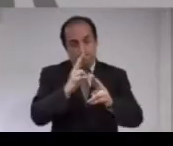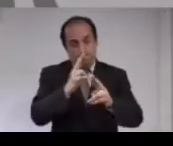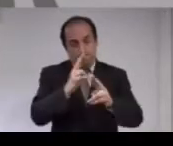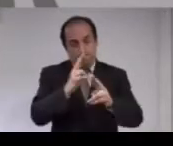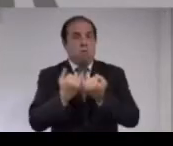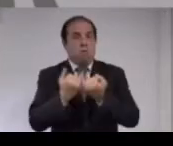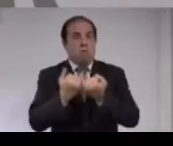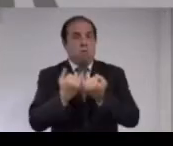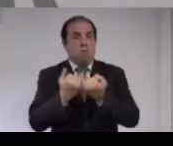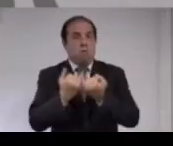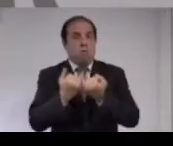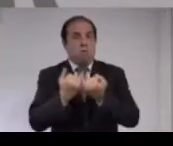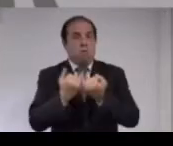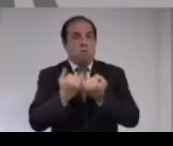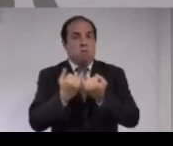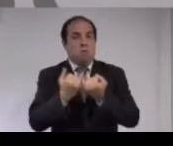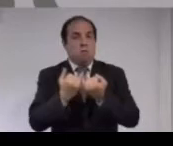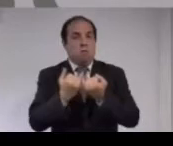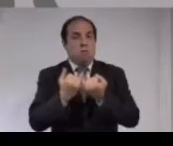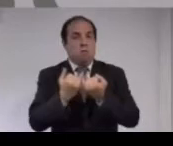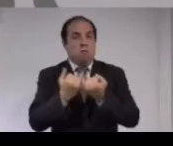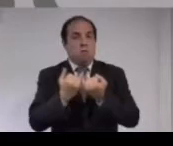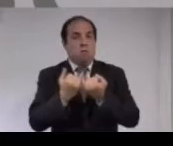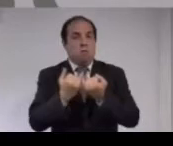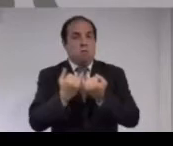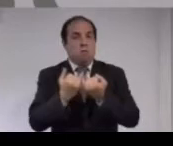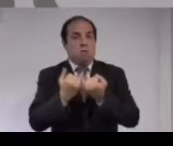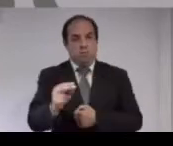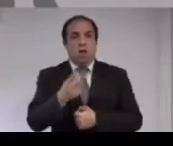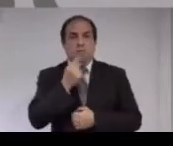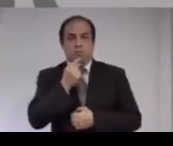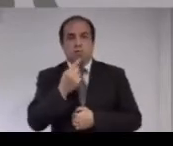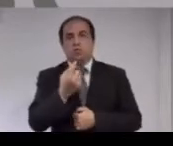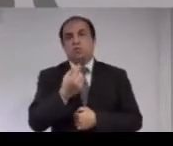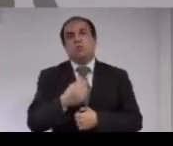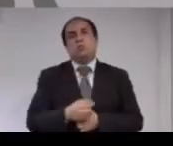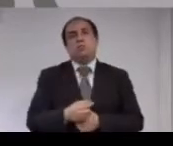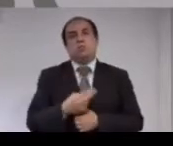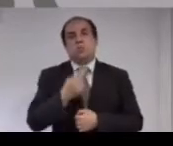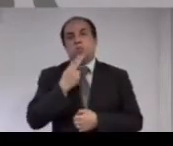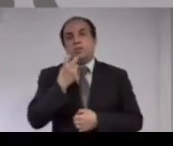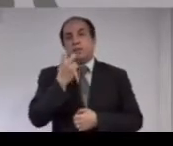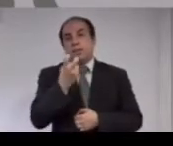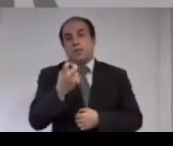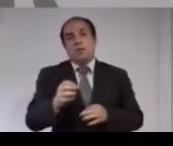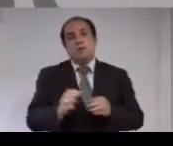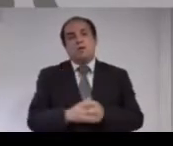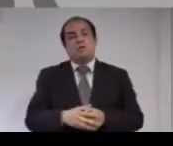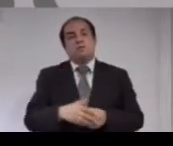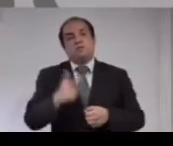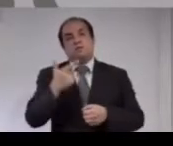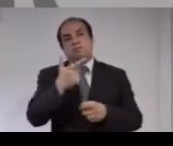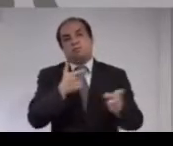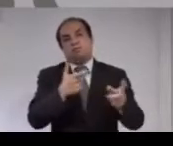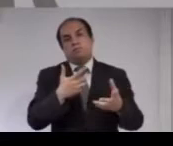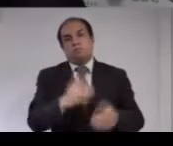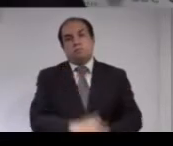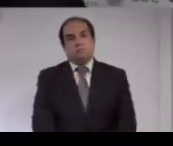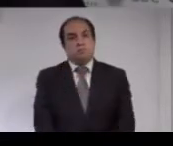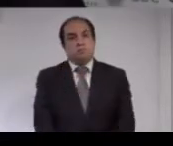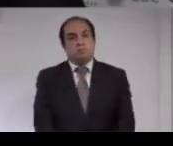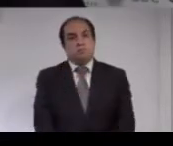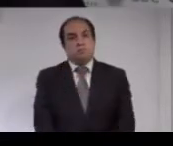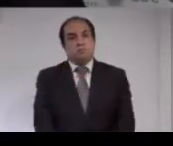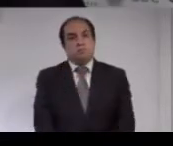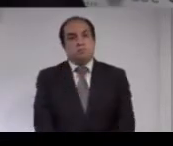gas, negamos categóricamente que la policía haya usado este tipo de armas.